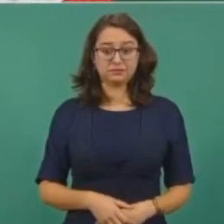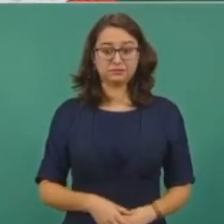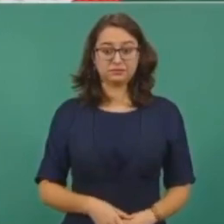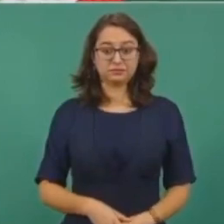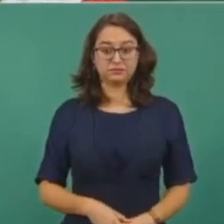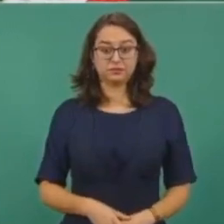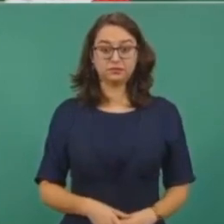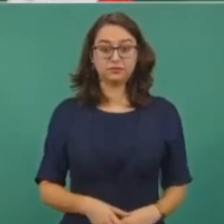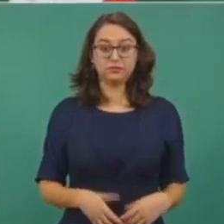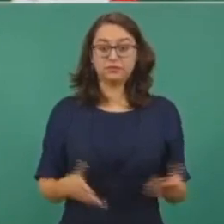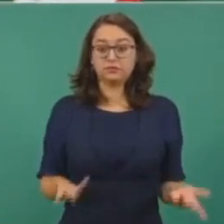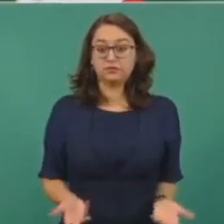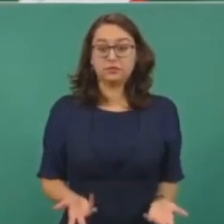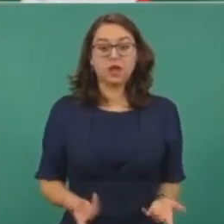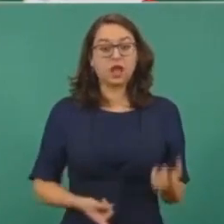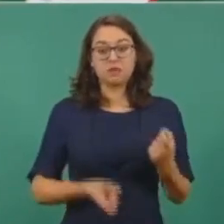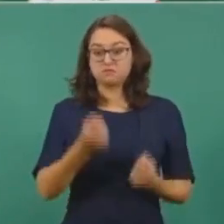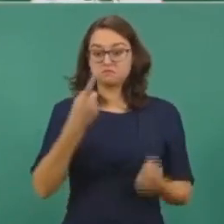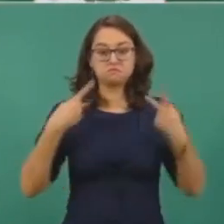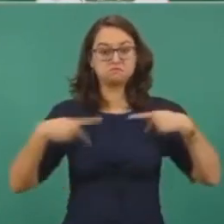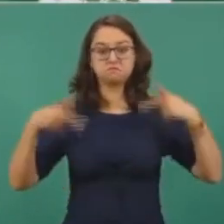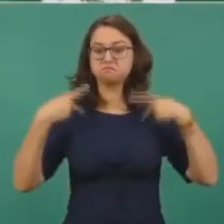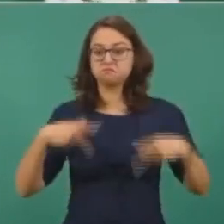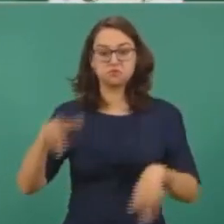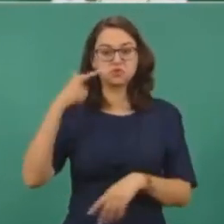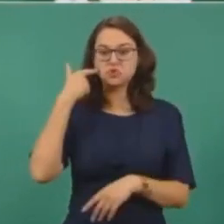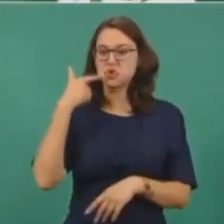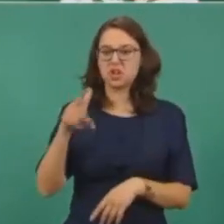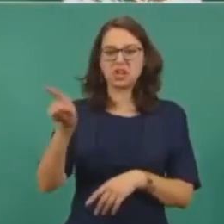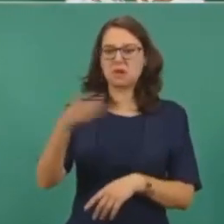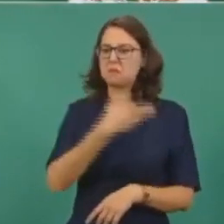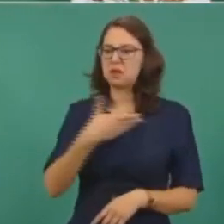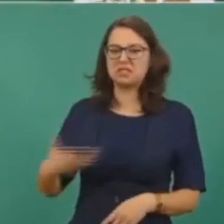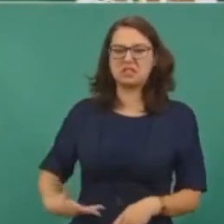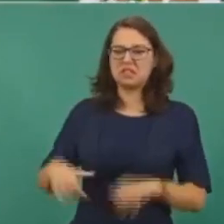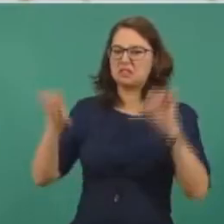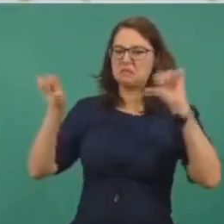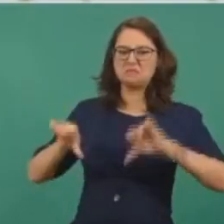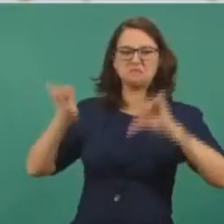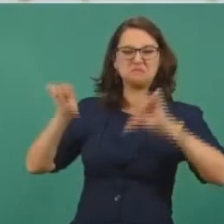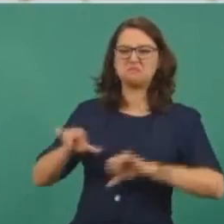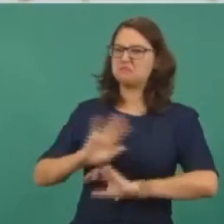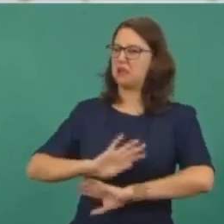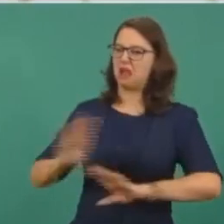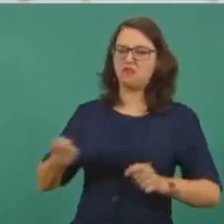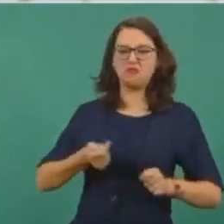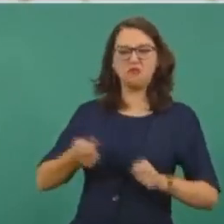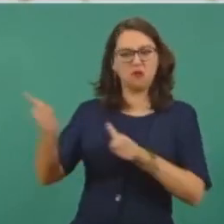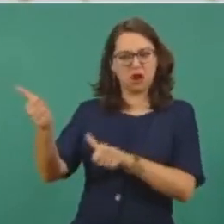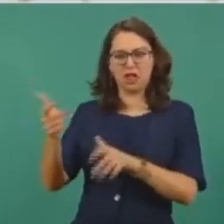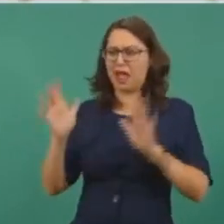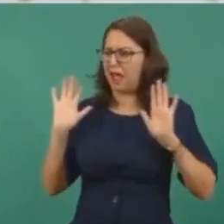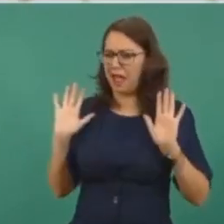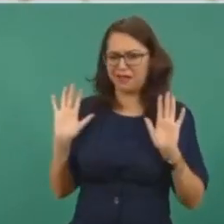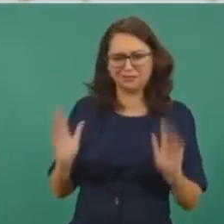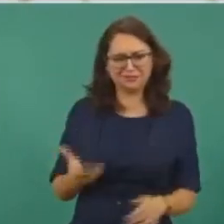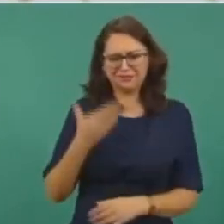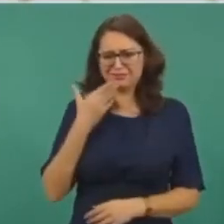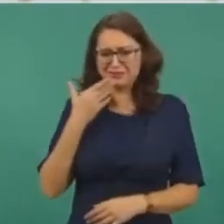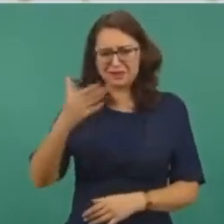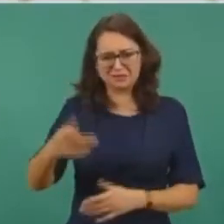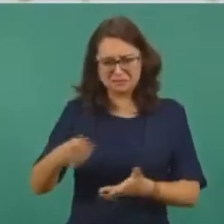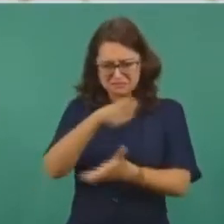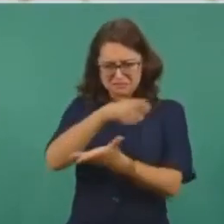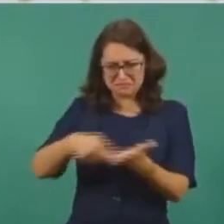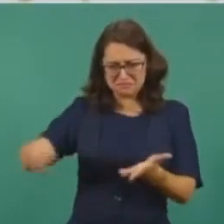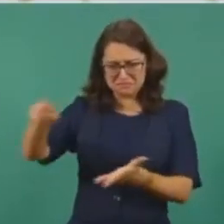Entonces ya los que no quieran que yo continúe, es no. No hace